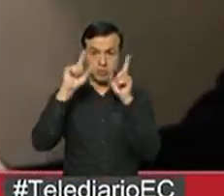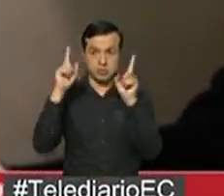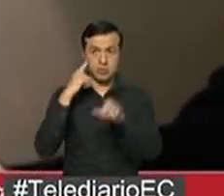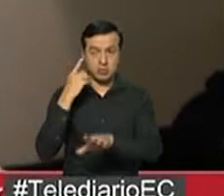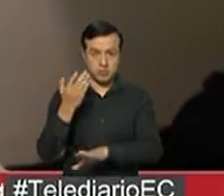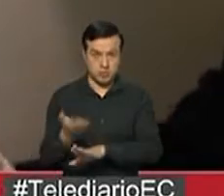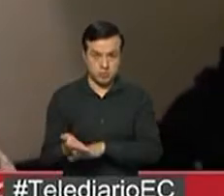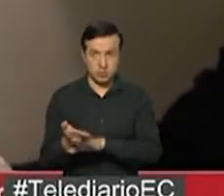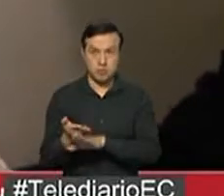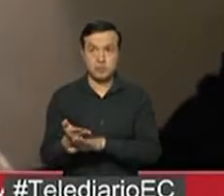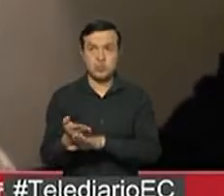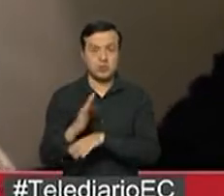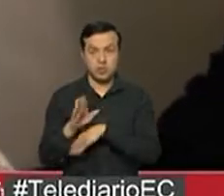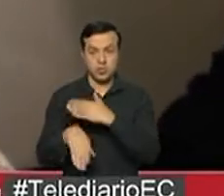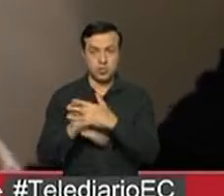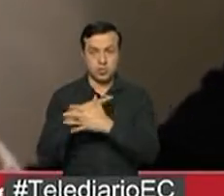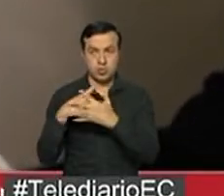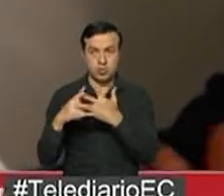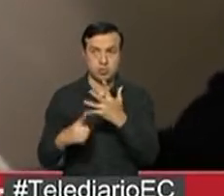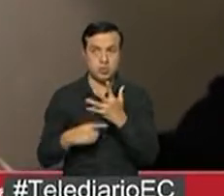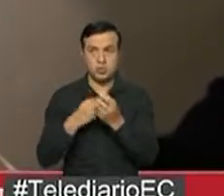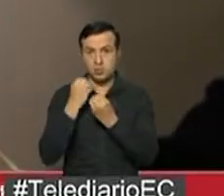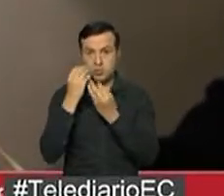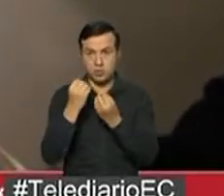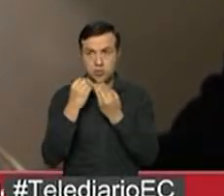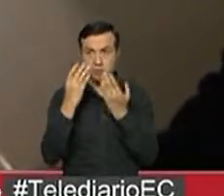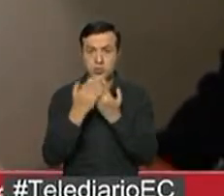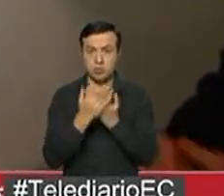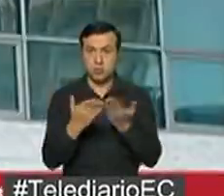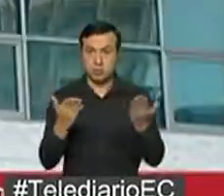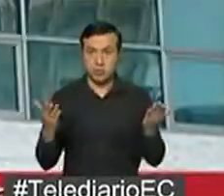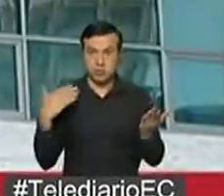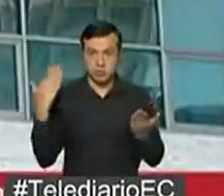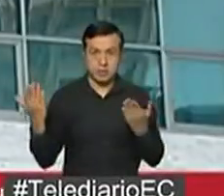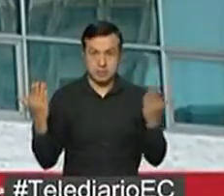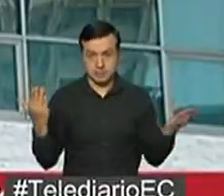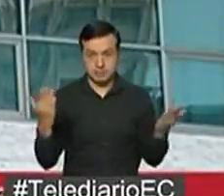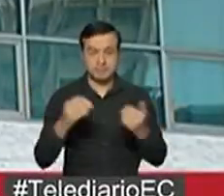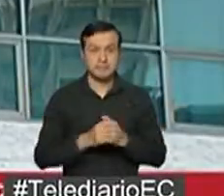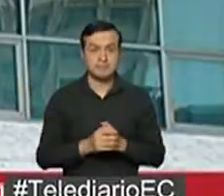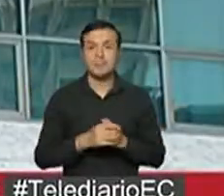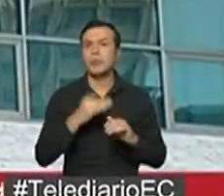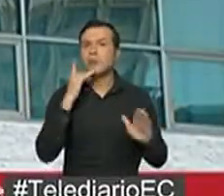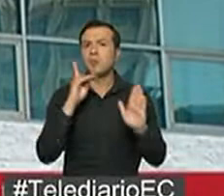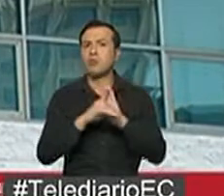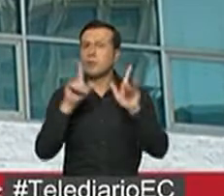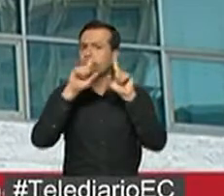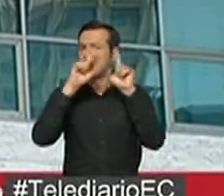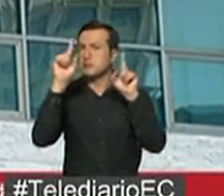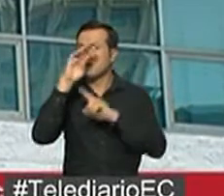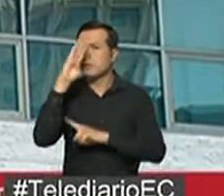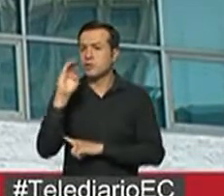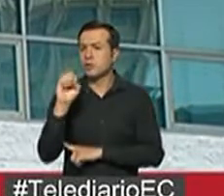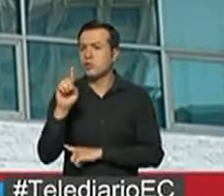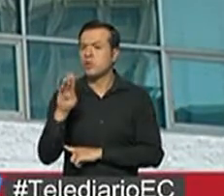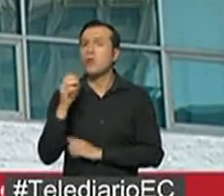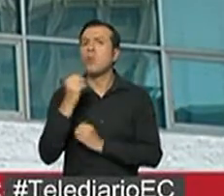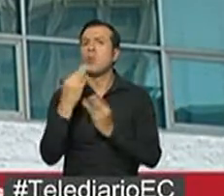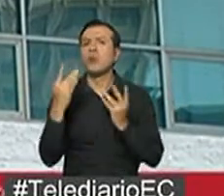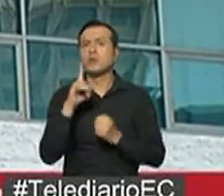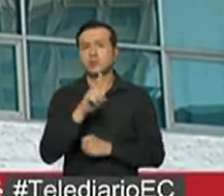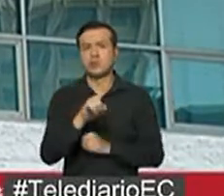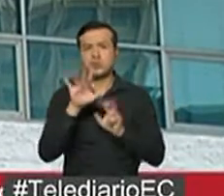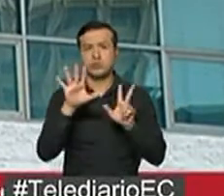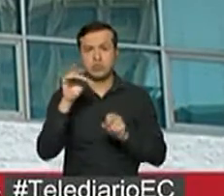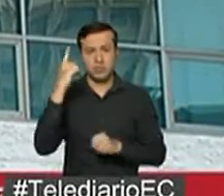presentado como descargo de todas las afirmaciones de aseveraciones que hace la la demanda de odebrecht bordea los 180 millones de dólares